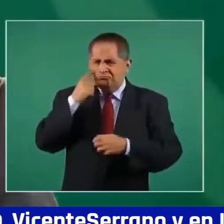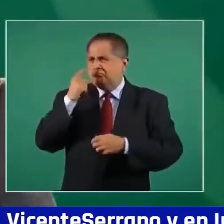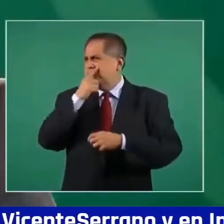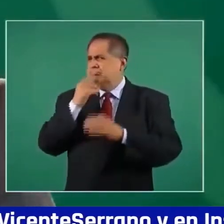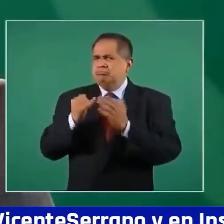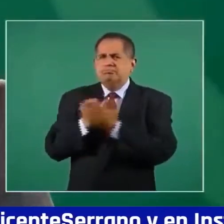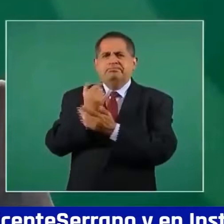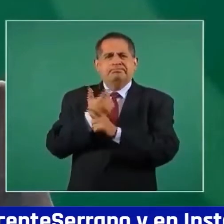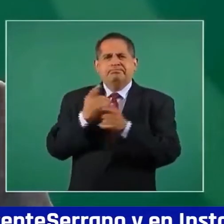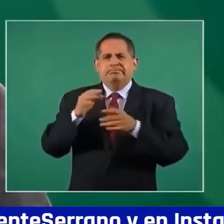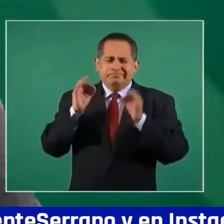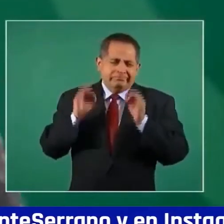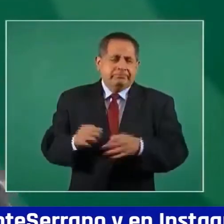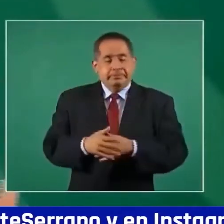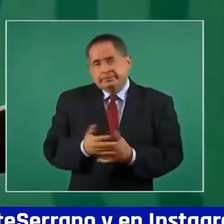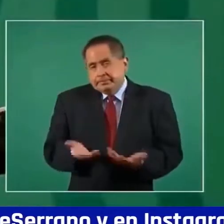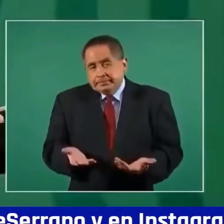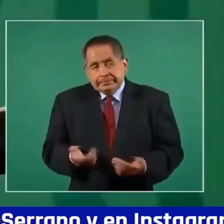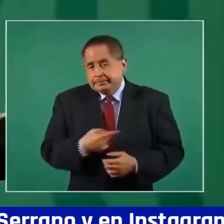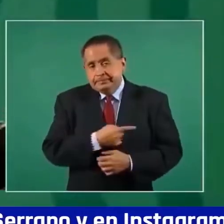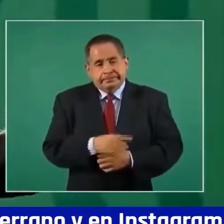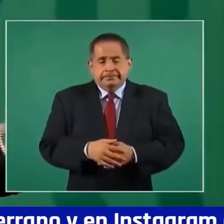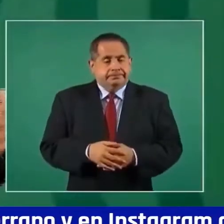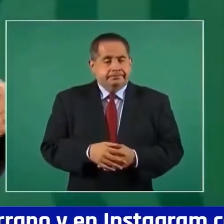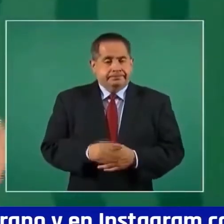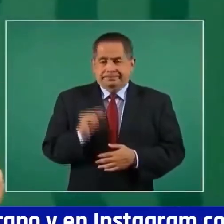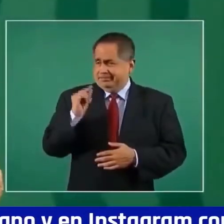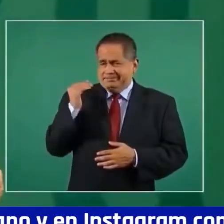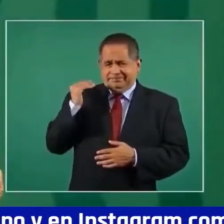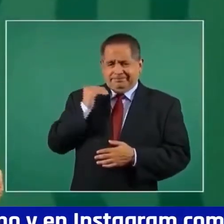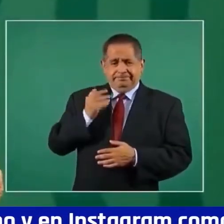democracia. Lo acabamos de ver en la consulta,